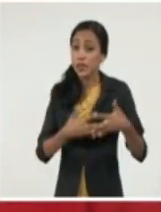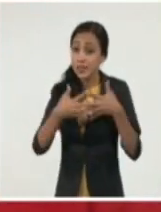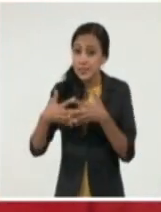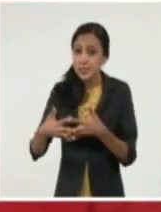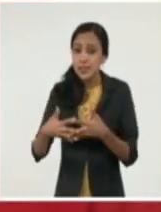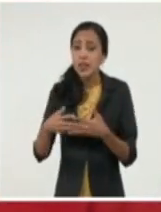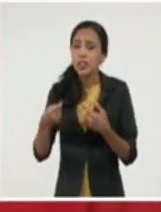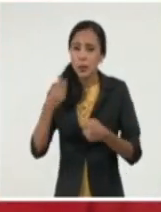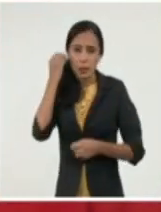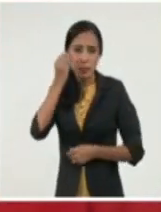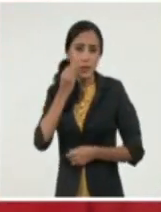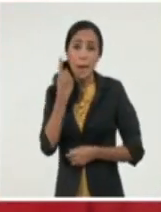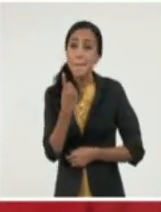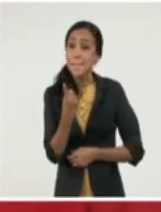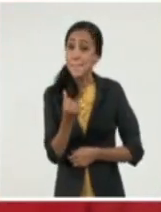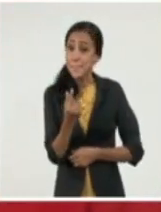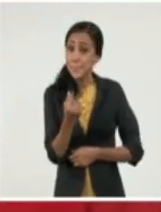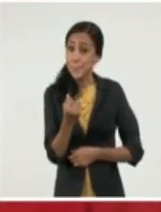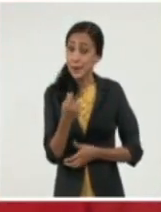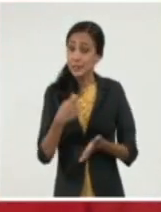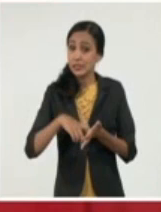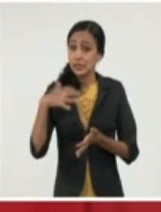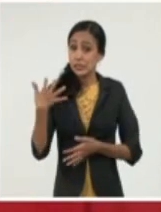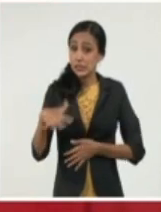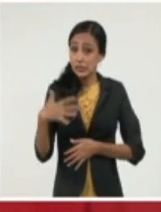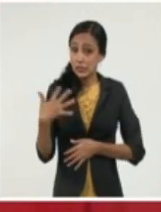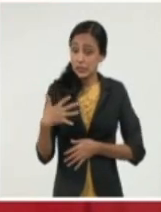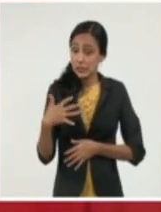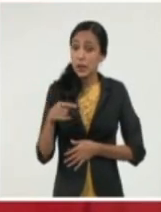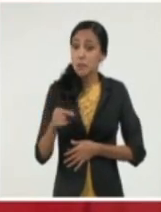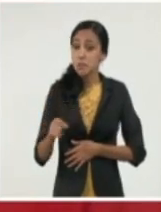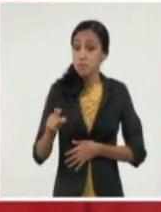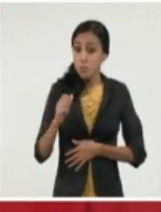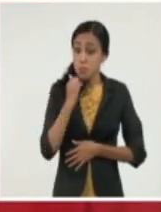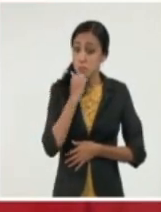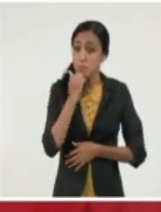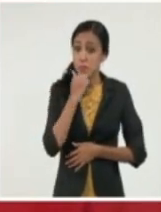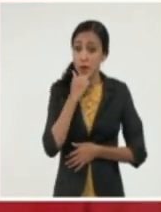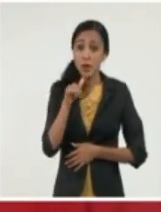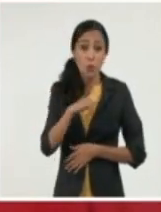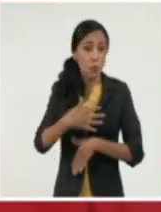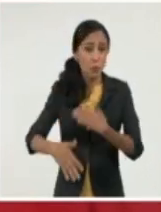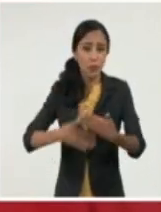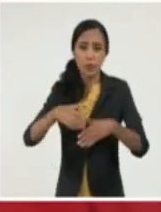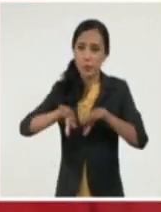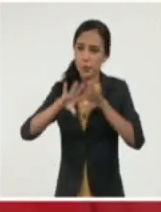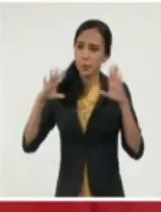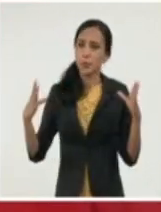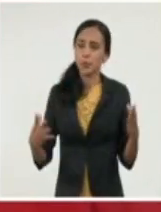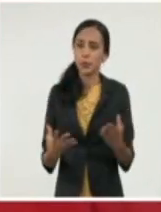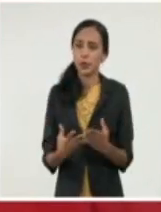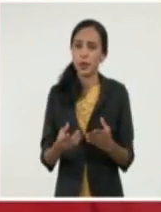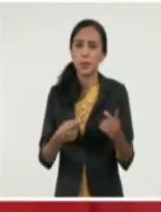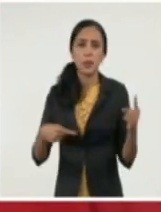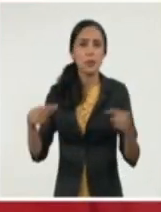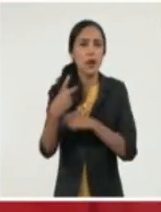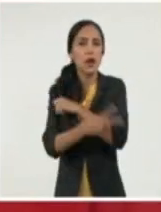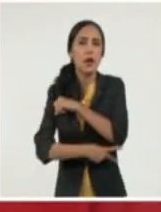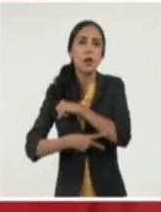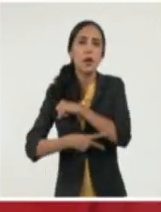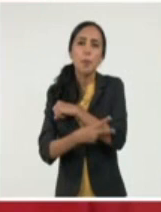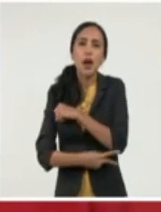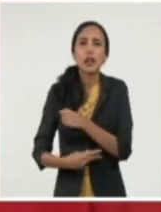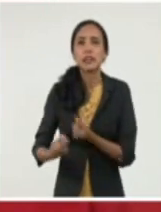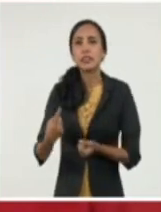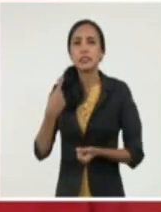esos precios en alza se trasladan al sistema mundial, especialmente en los países dependientes,